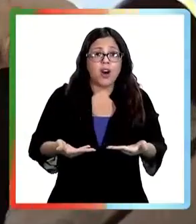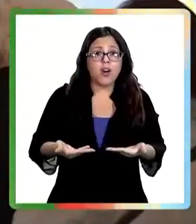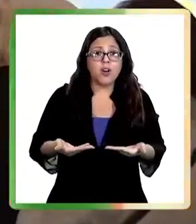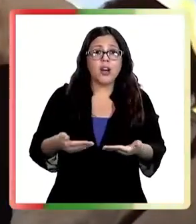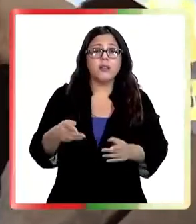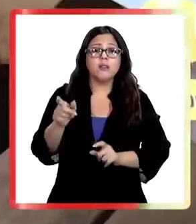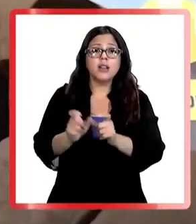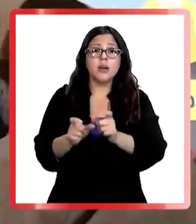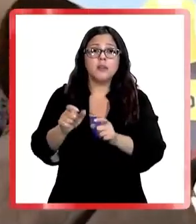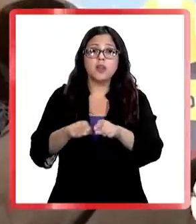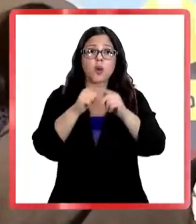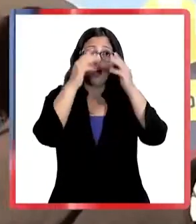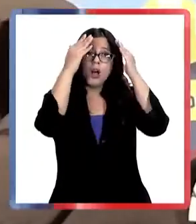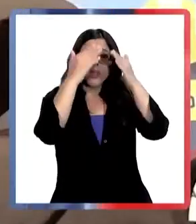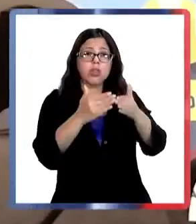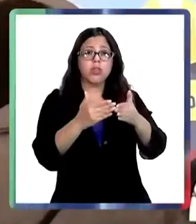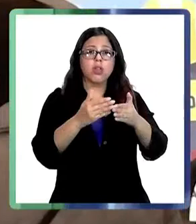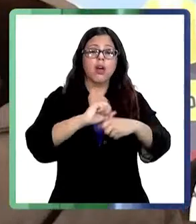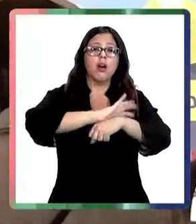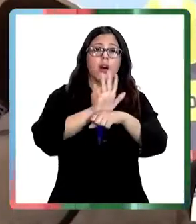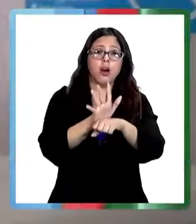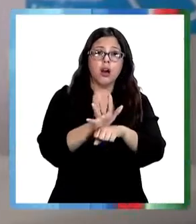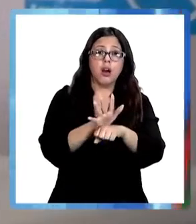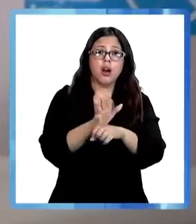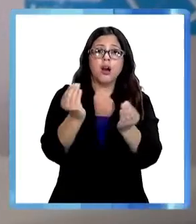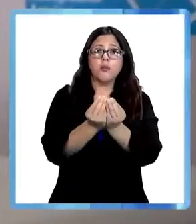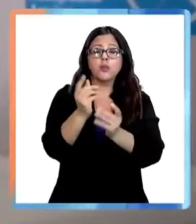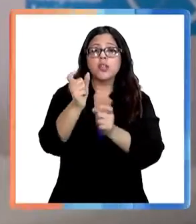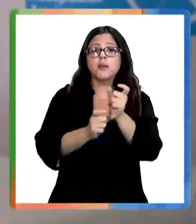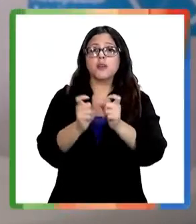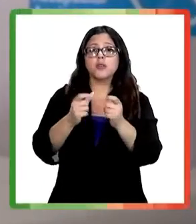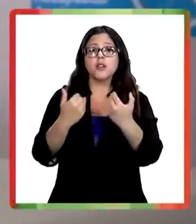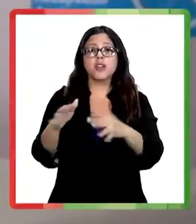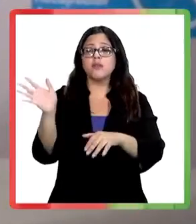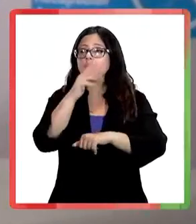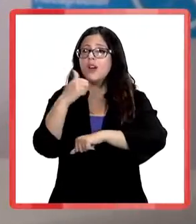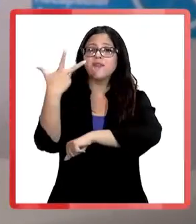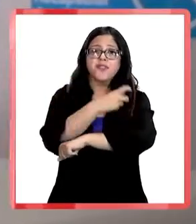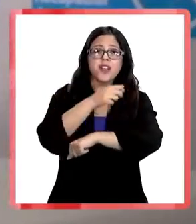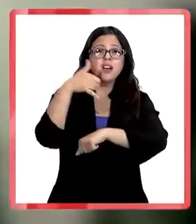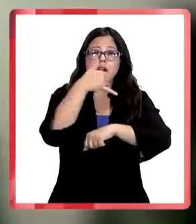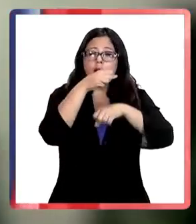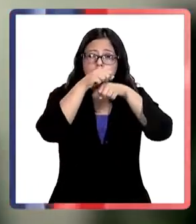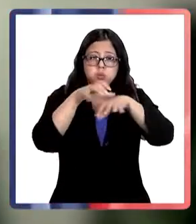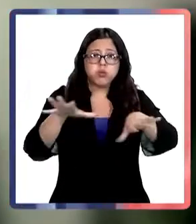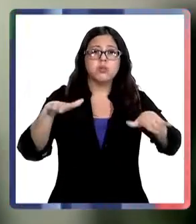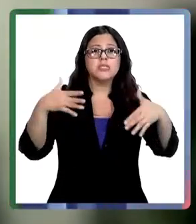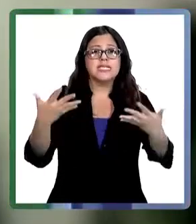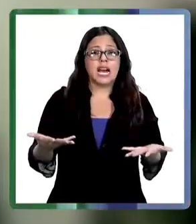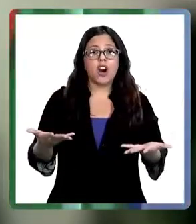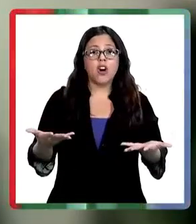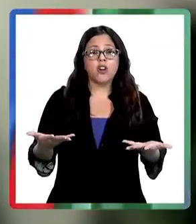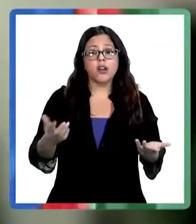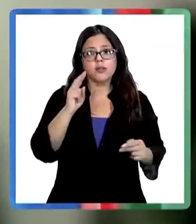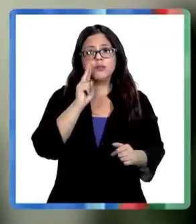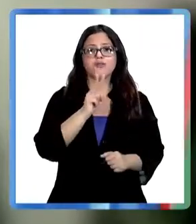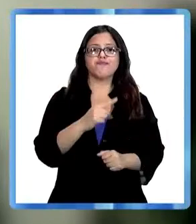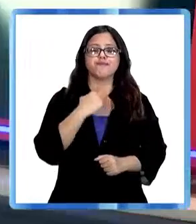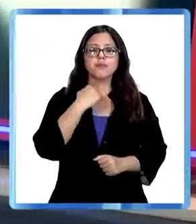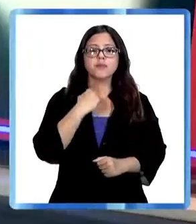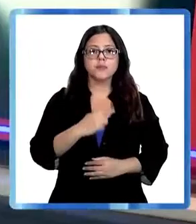De todas maneras, la gente se centró mucho en lo del coronavirus, muchos dejaron de vacunarse contra la influenza y estamos viendo un poco las consecuencias